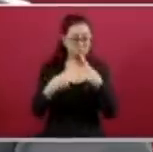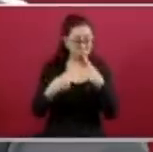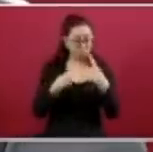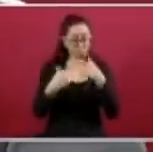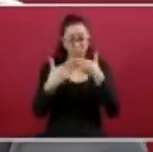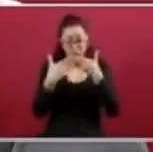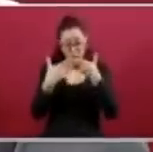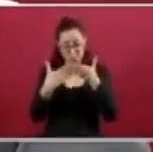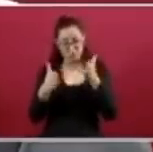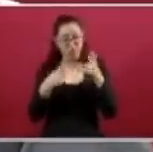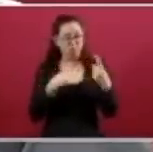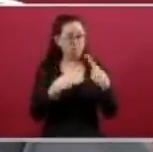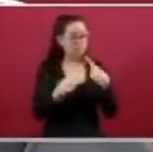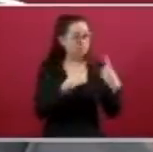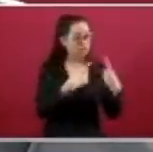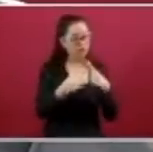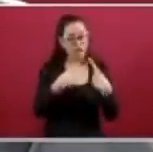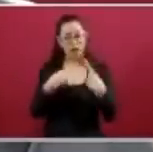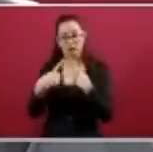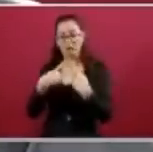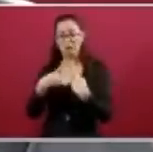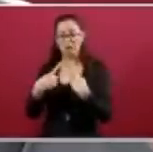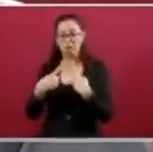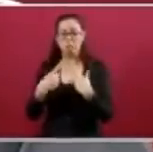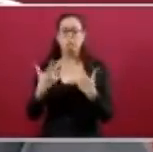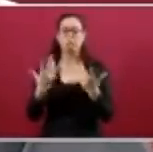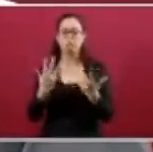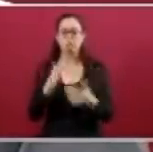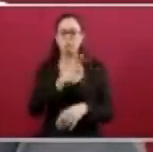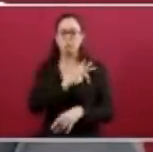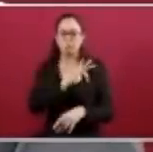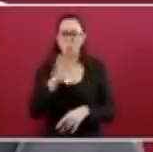con las empresas, se logre